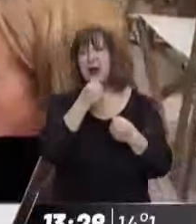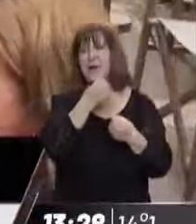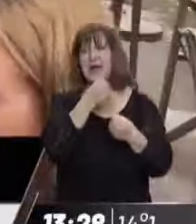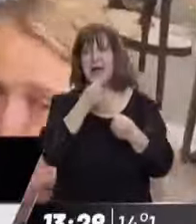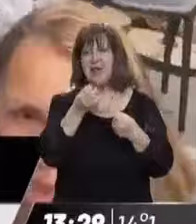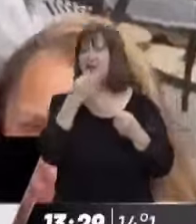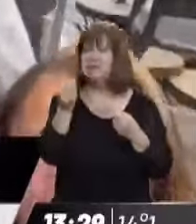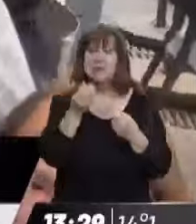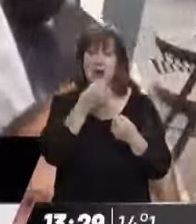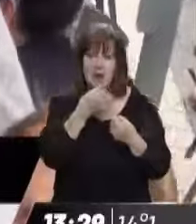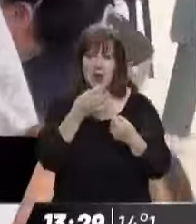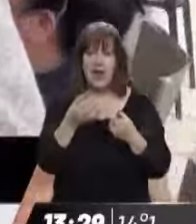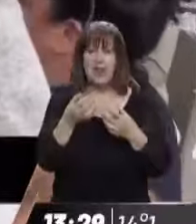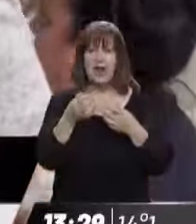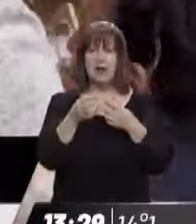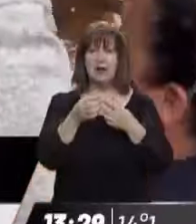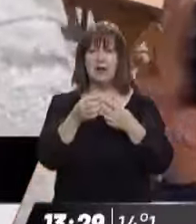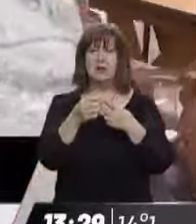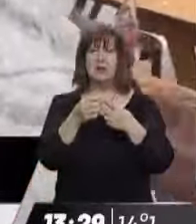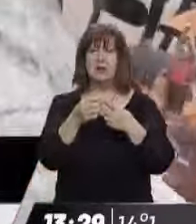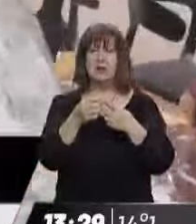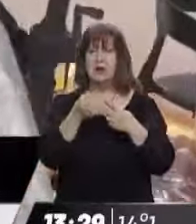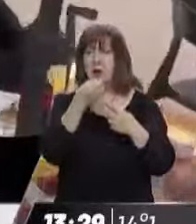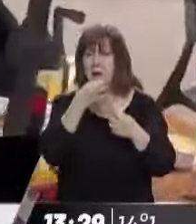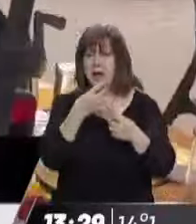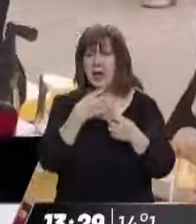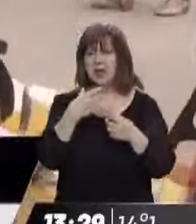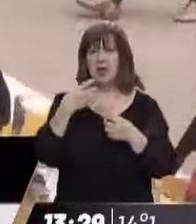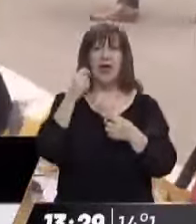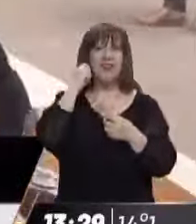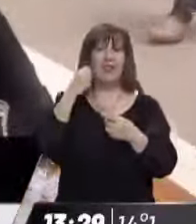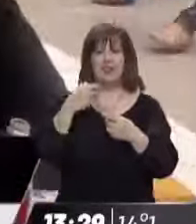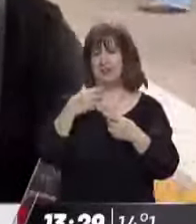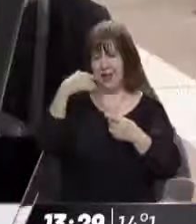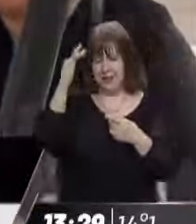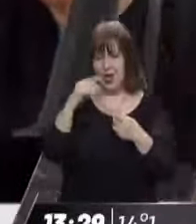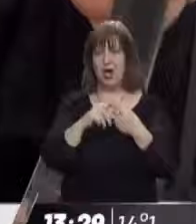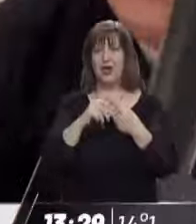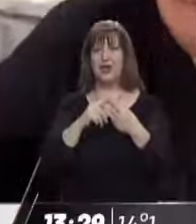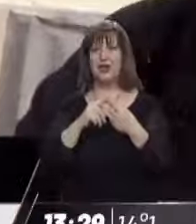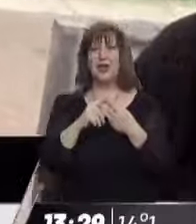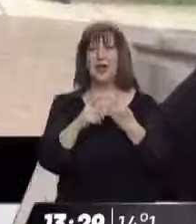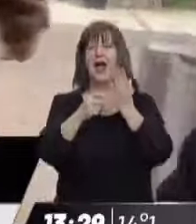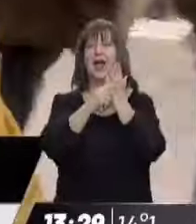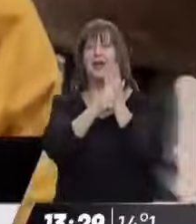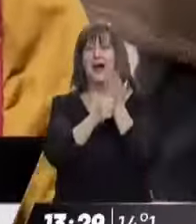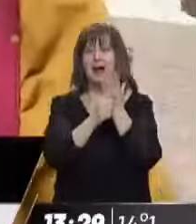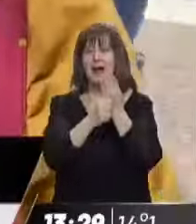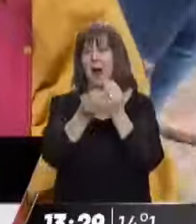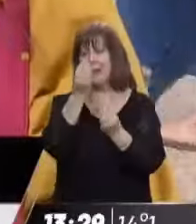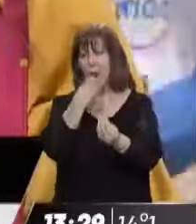¿Remedios? ¿Qué tipo de remedios? Todos los medicamentos que tomamos nosotros a la tercera edad. Y vinimos a comer mucha carne porque en Chile está muy